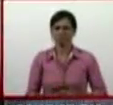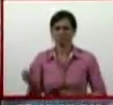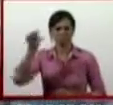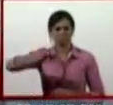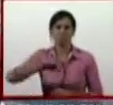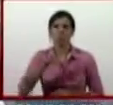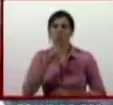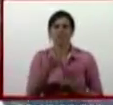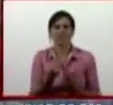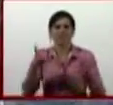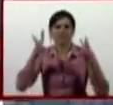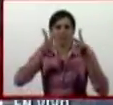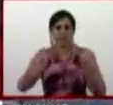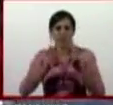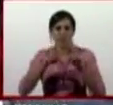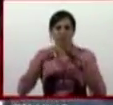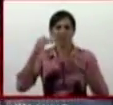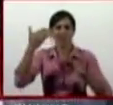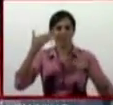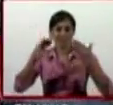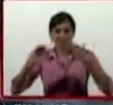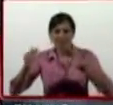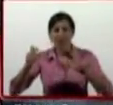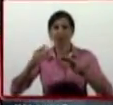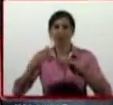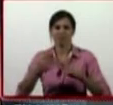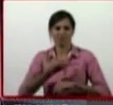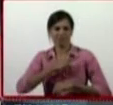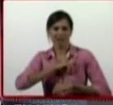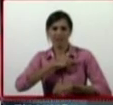ética, de falsedad.